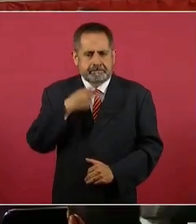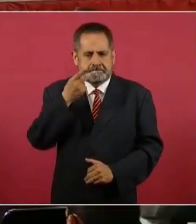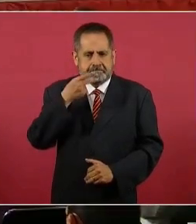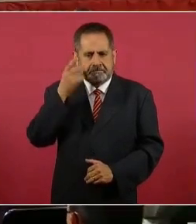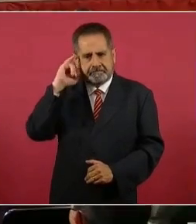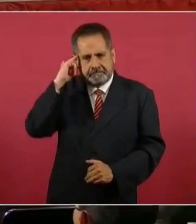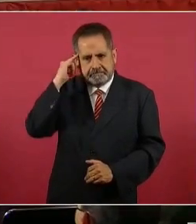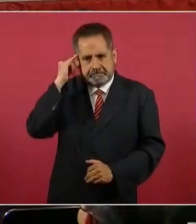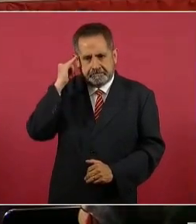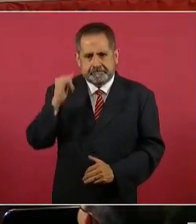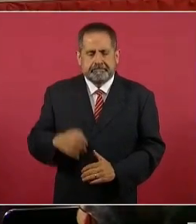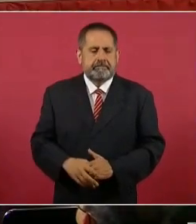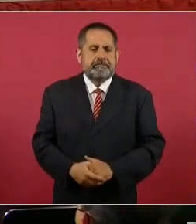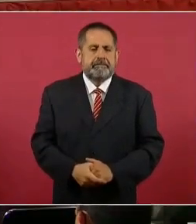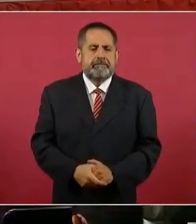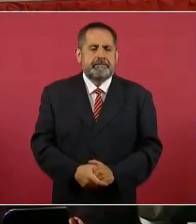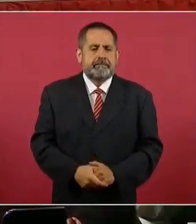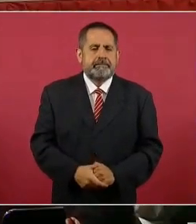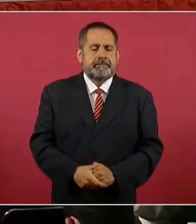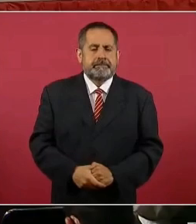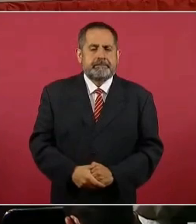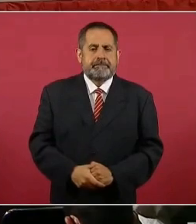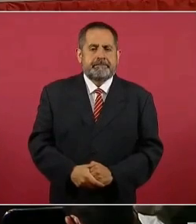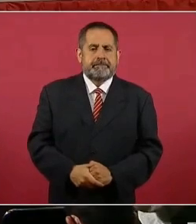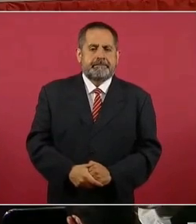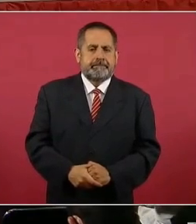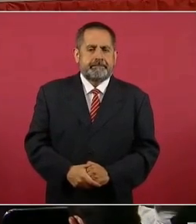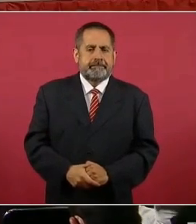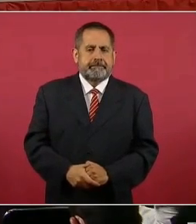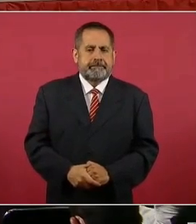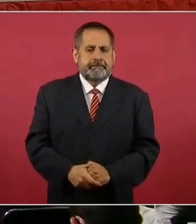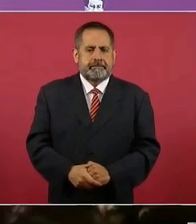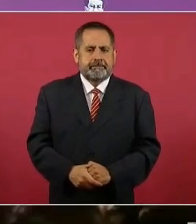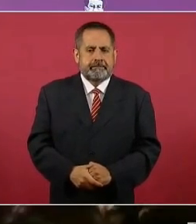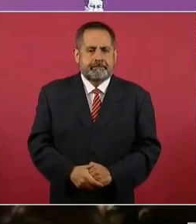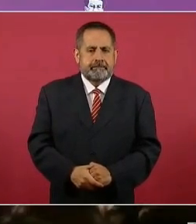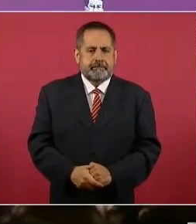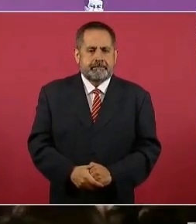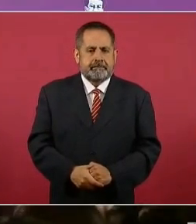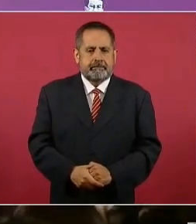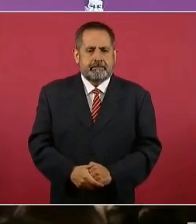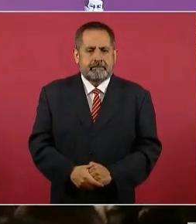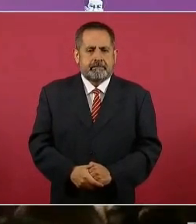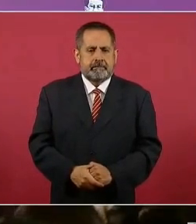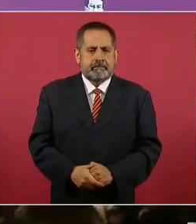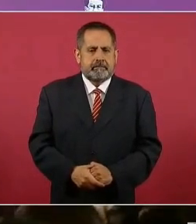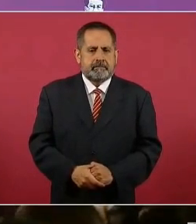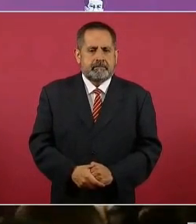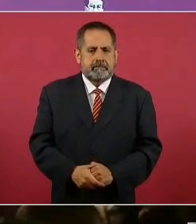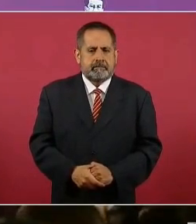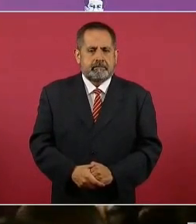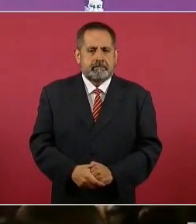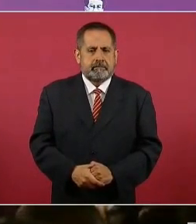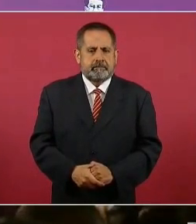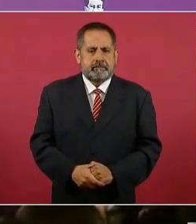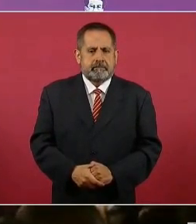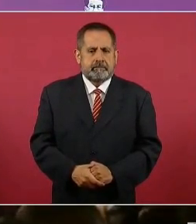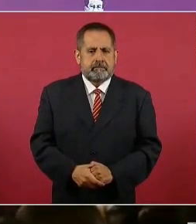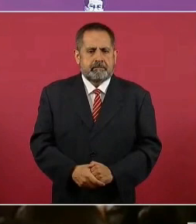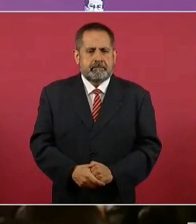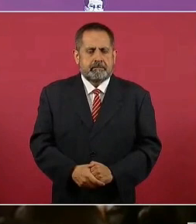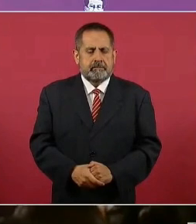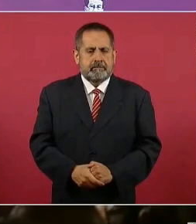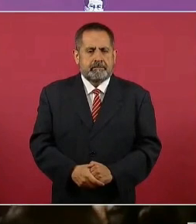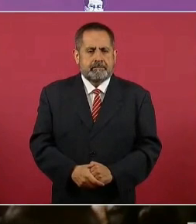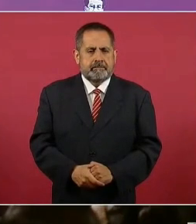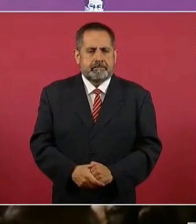grand slam es mejor ni mayor con atún en villeta nadie ha licenciado